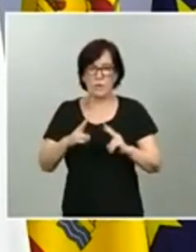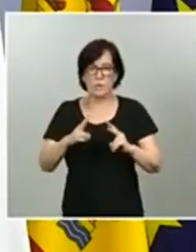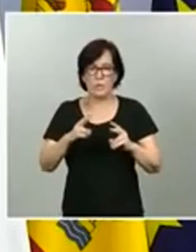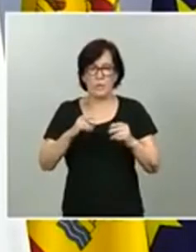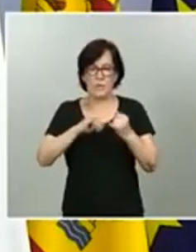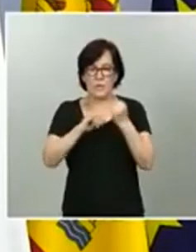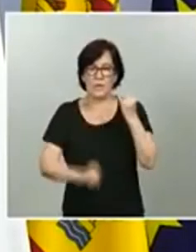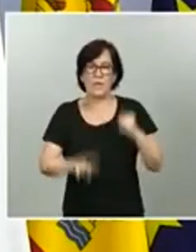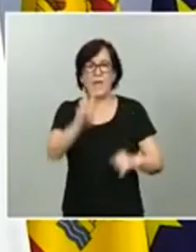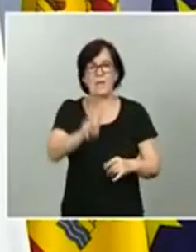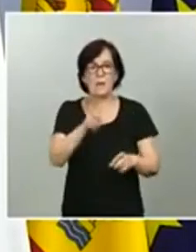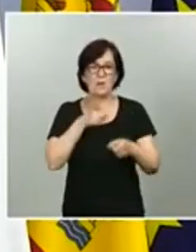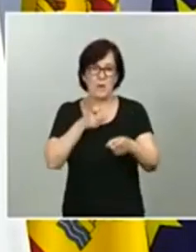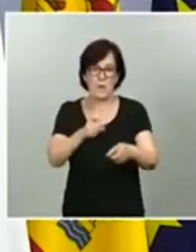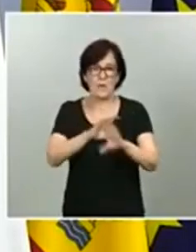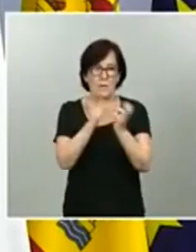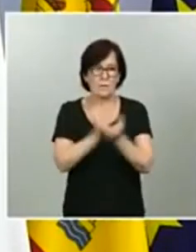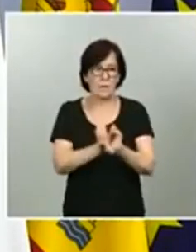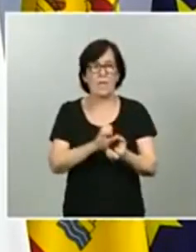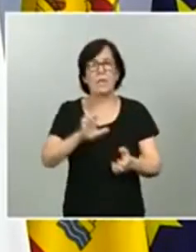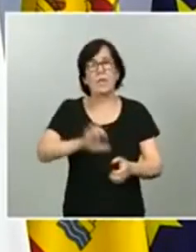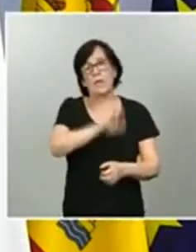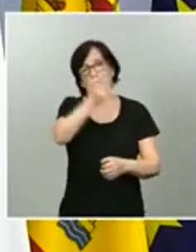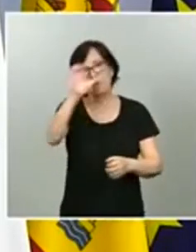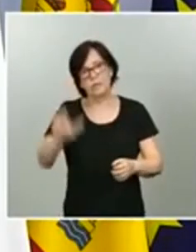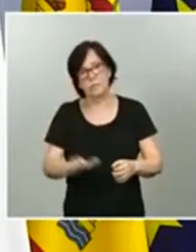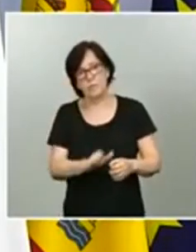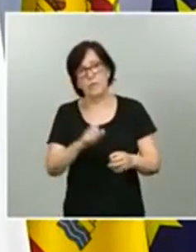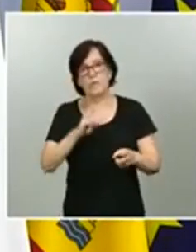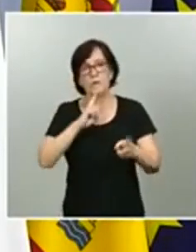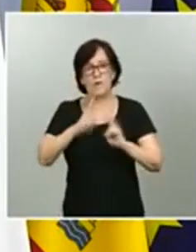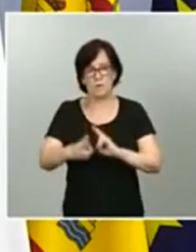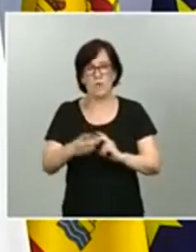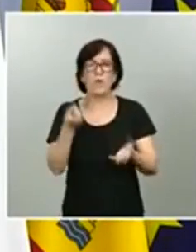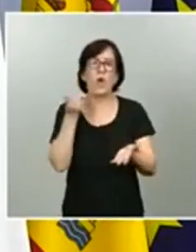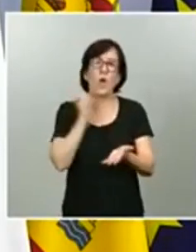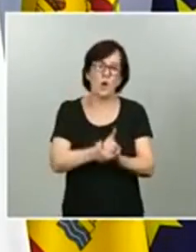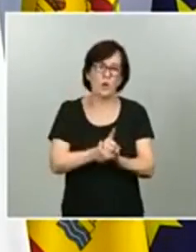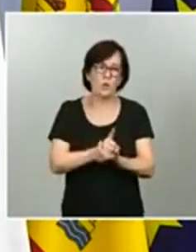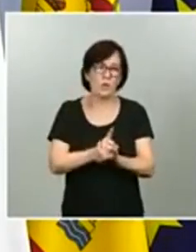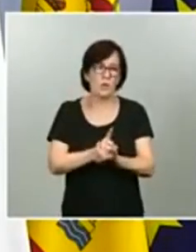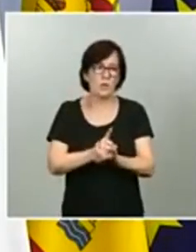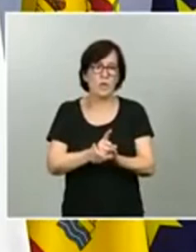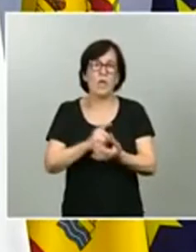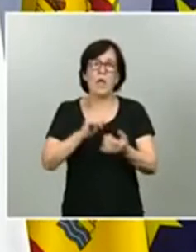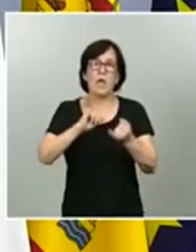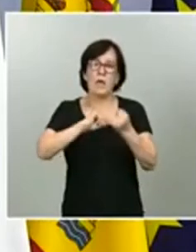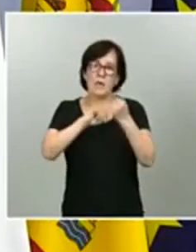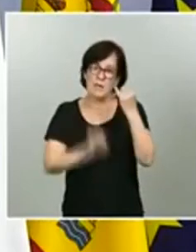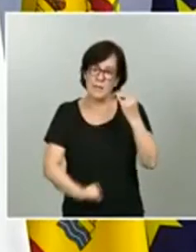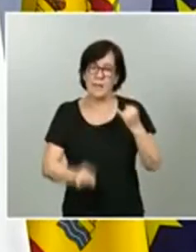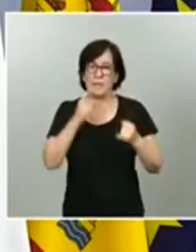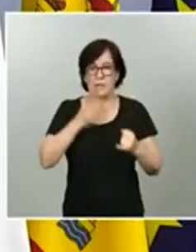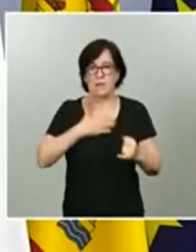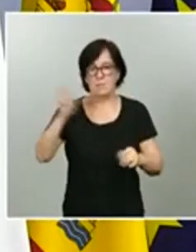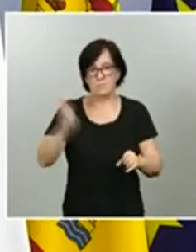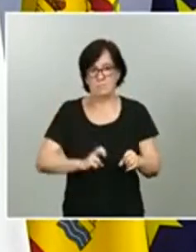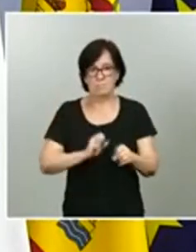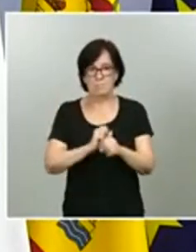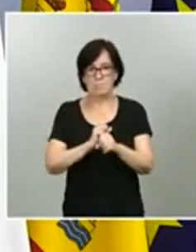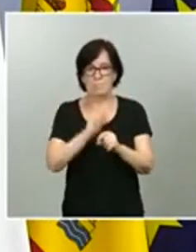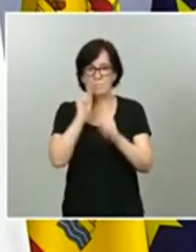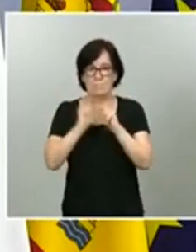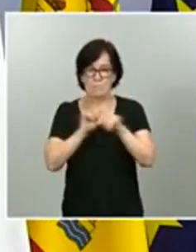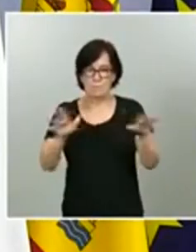Mundial, y Europa tiene que ser la respuesta de nuevo a la gran crisis proveniente de la pandemia del